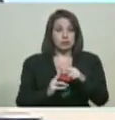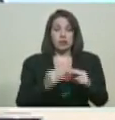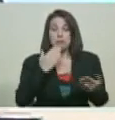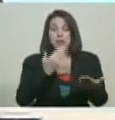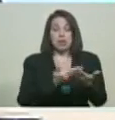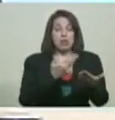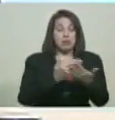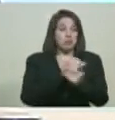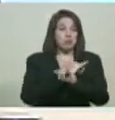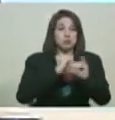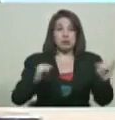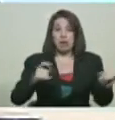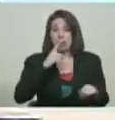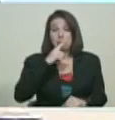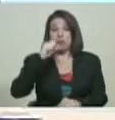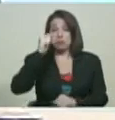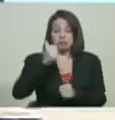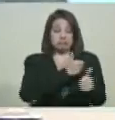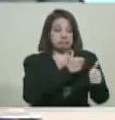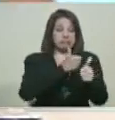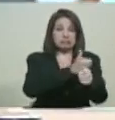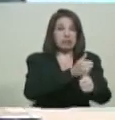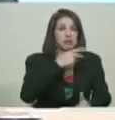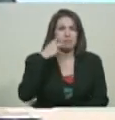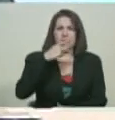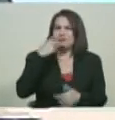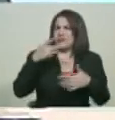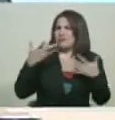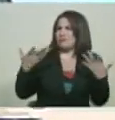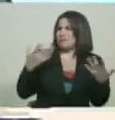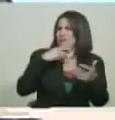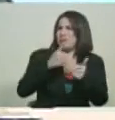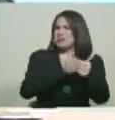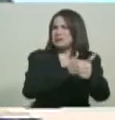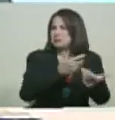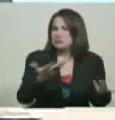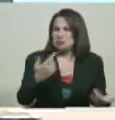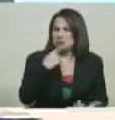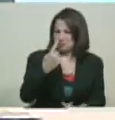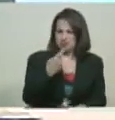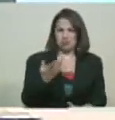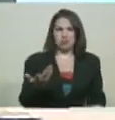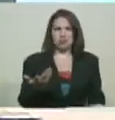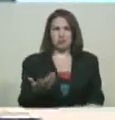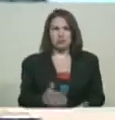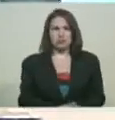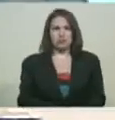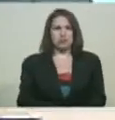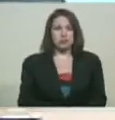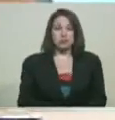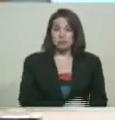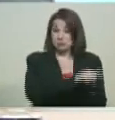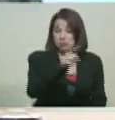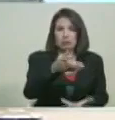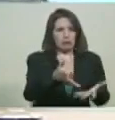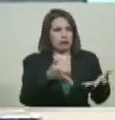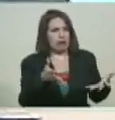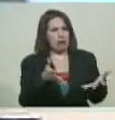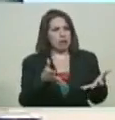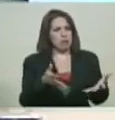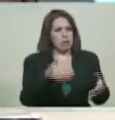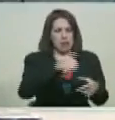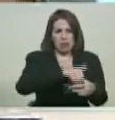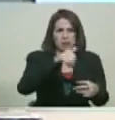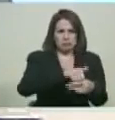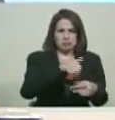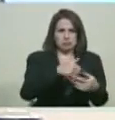cese la persecución política que persecución le dije yo a ellos si ustedes ganaron elecciones libremente y son